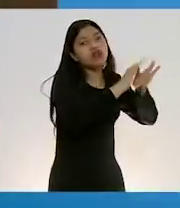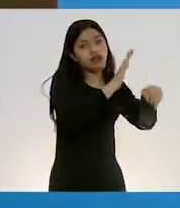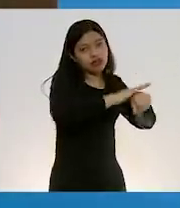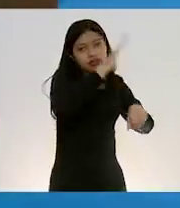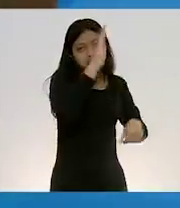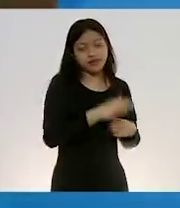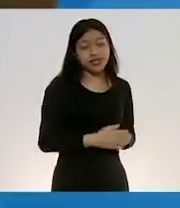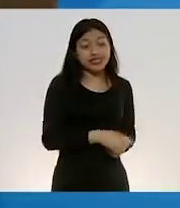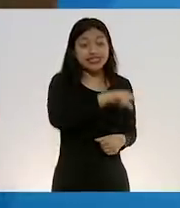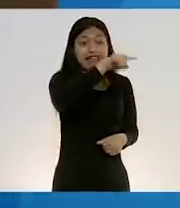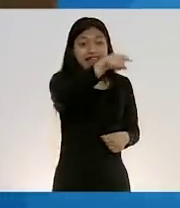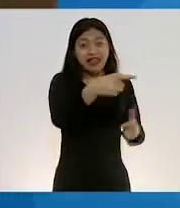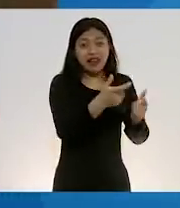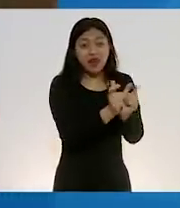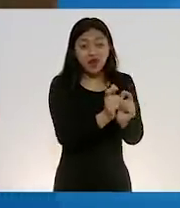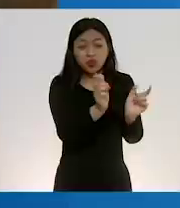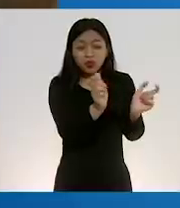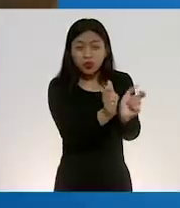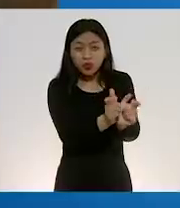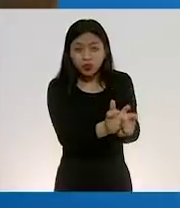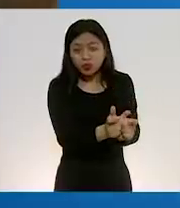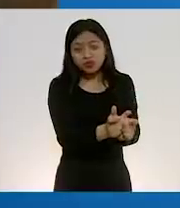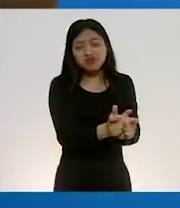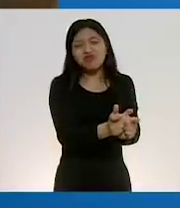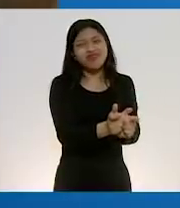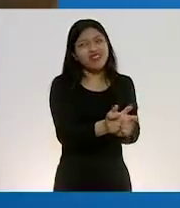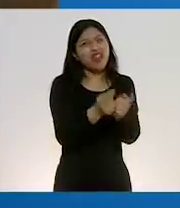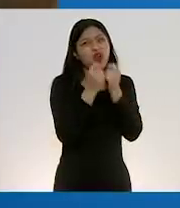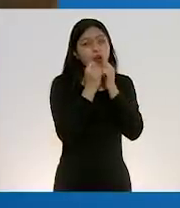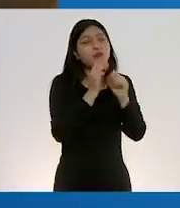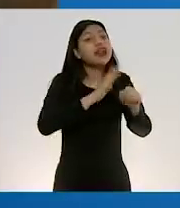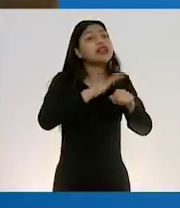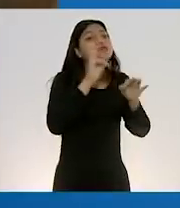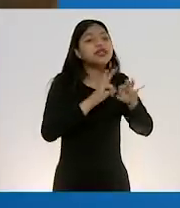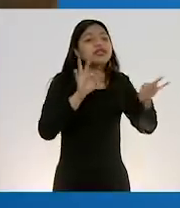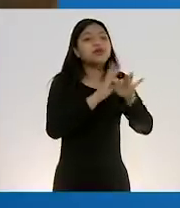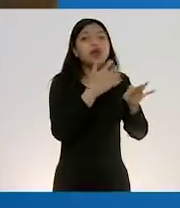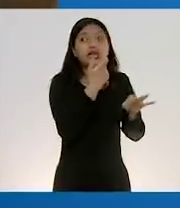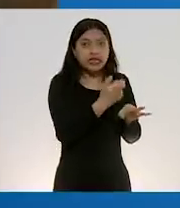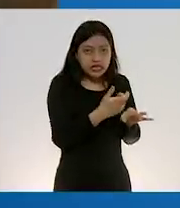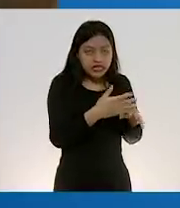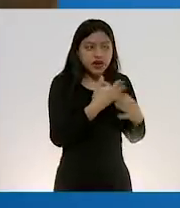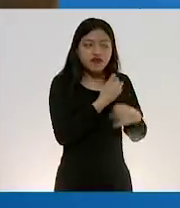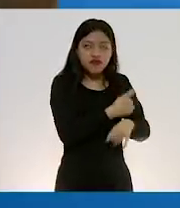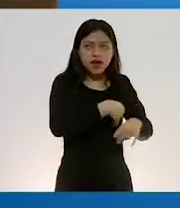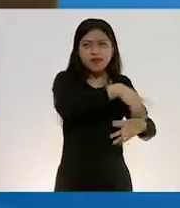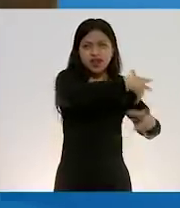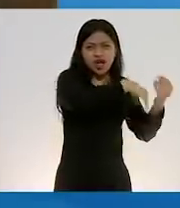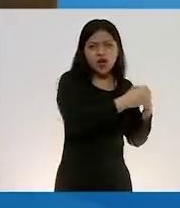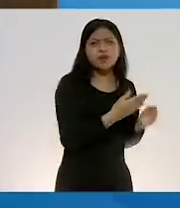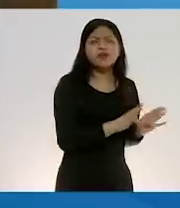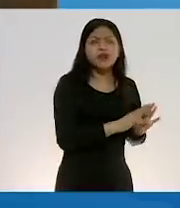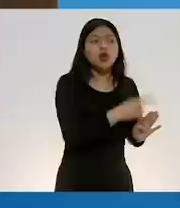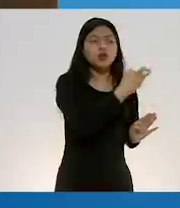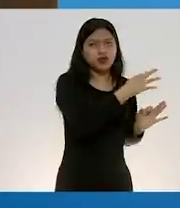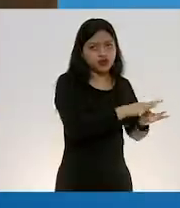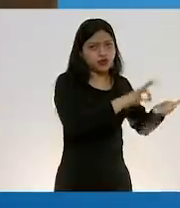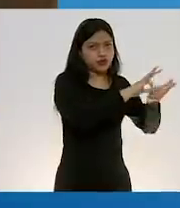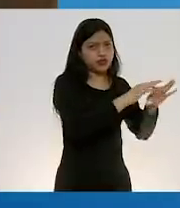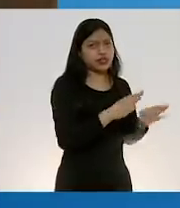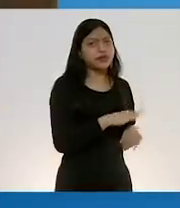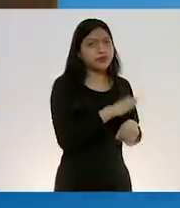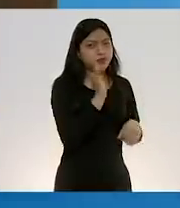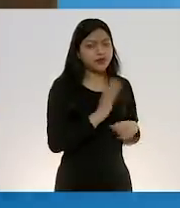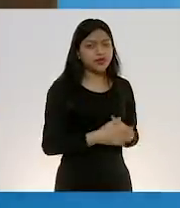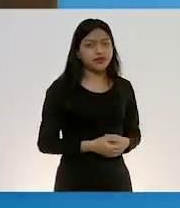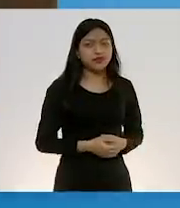grupo étnico que nosotros les estamos atribuyendo, pero que para ellos no tenía tanto sentido. De hecho,